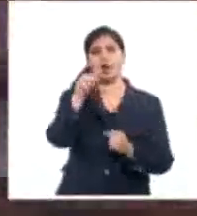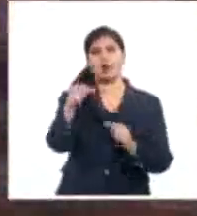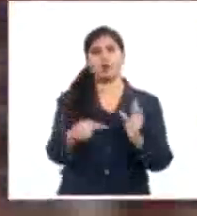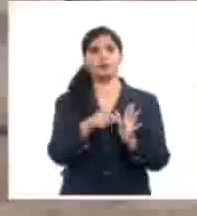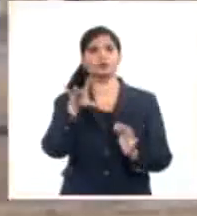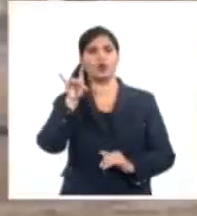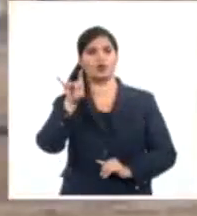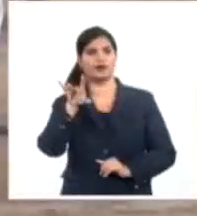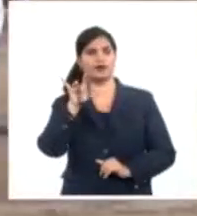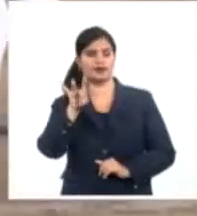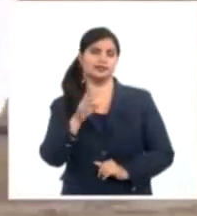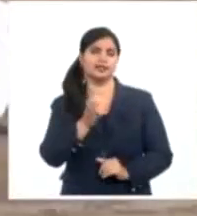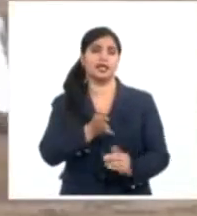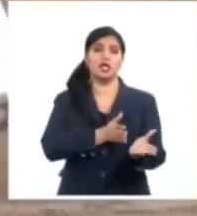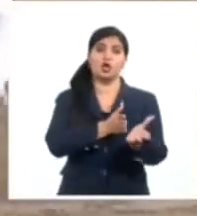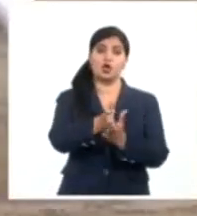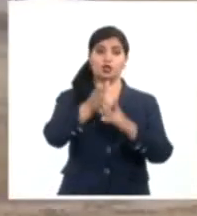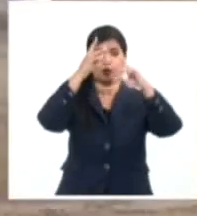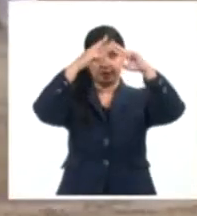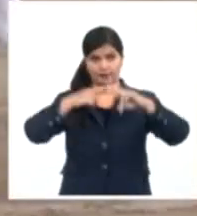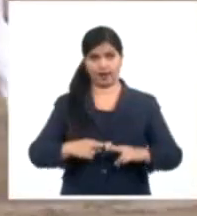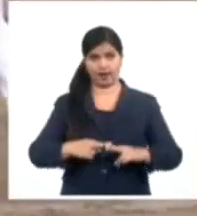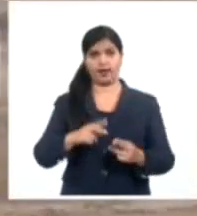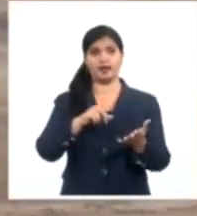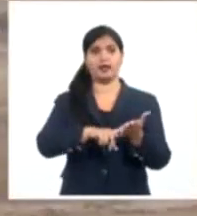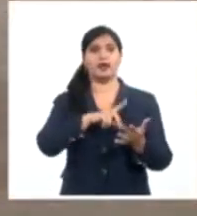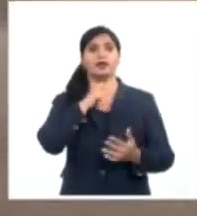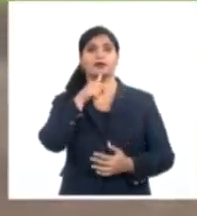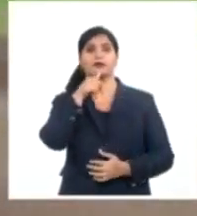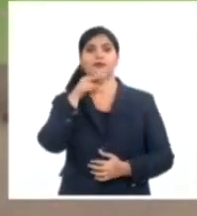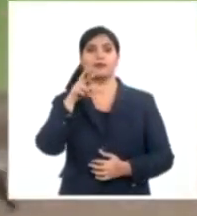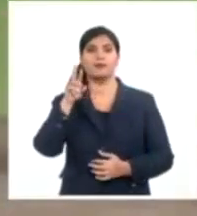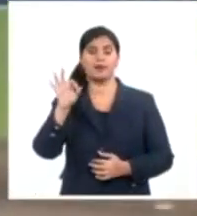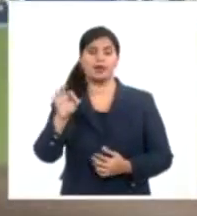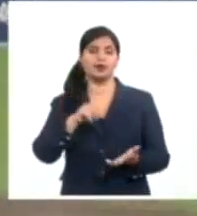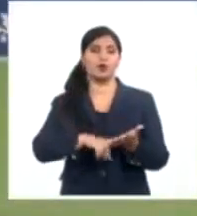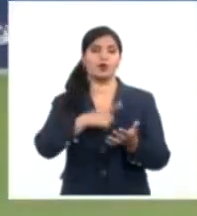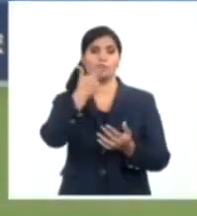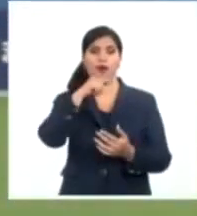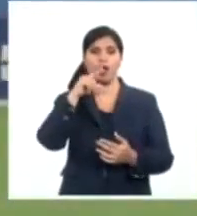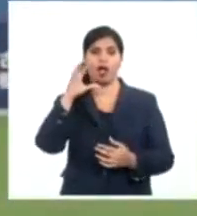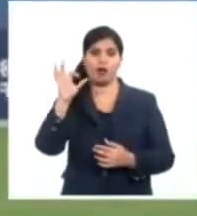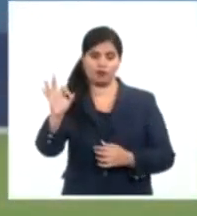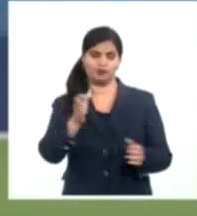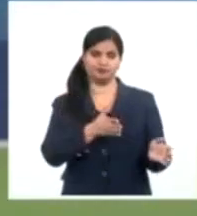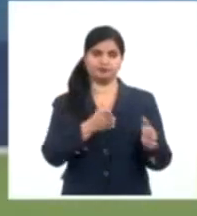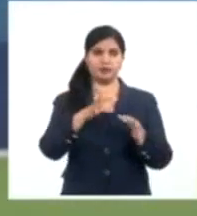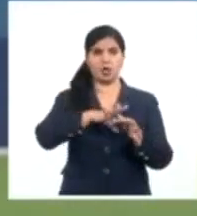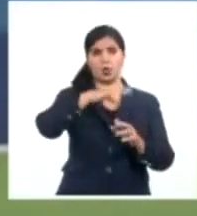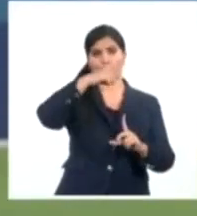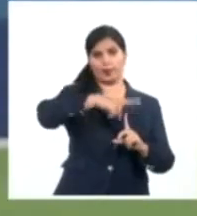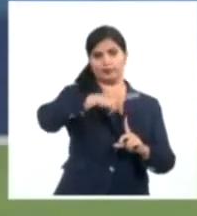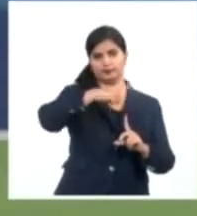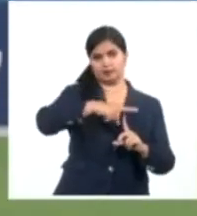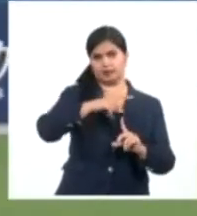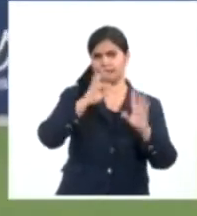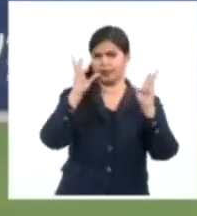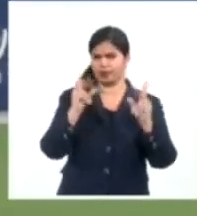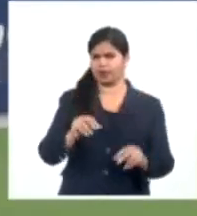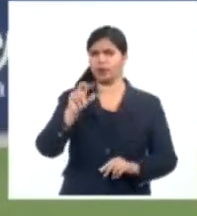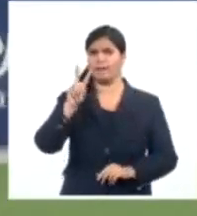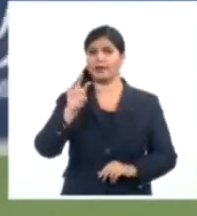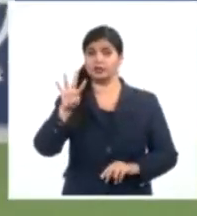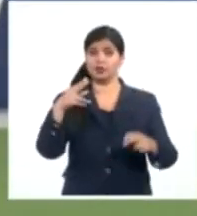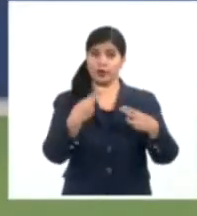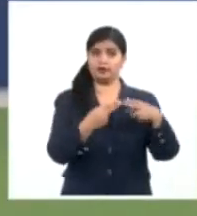también continuarán en la plantilla Pedro Pablo revilla y Guillermo García García El guantanamero disputó en el curso pasado 21 desafíos con